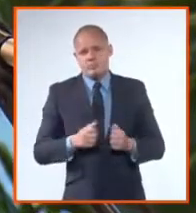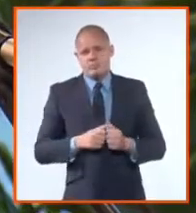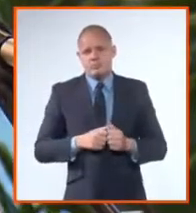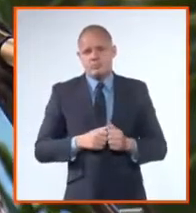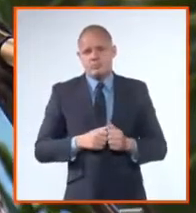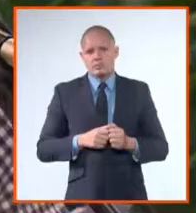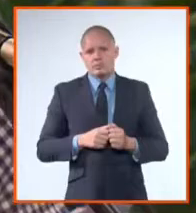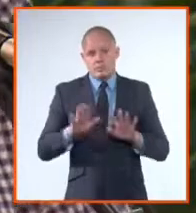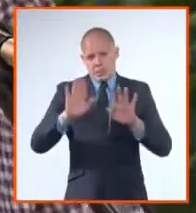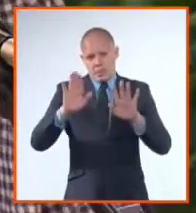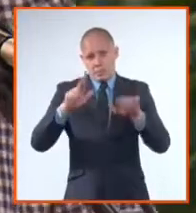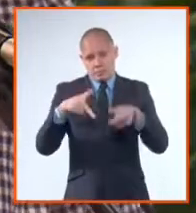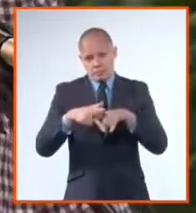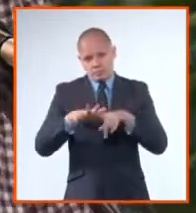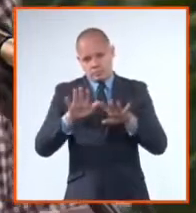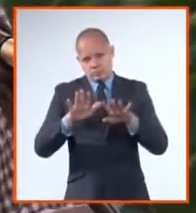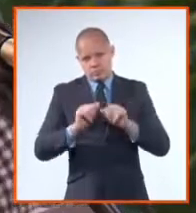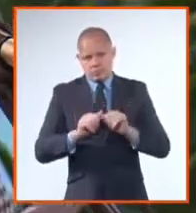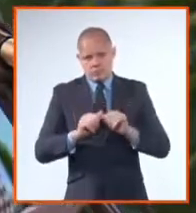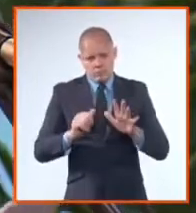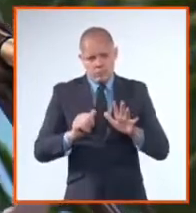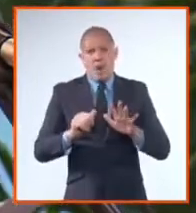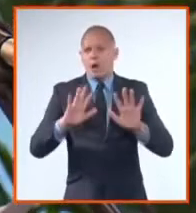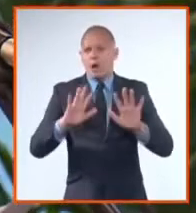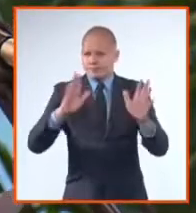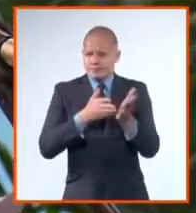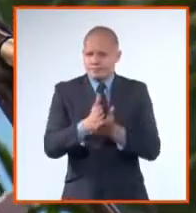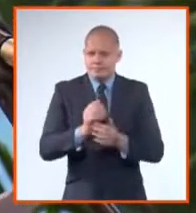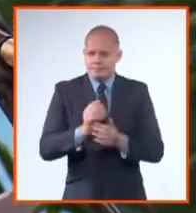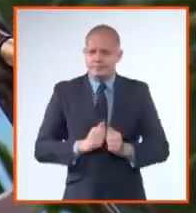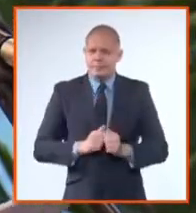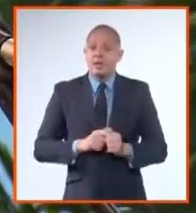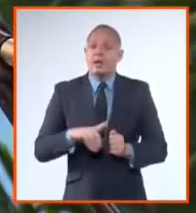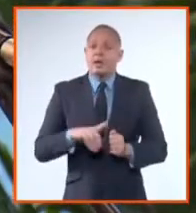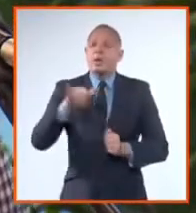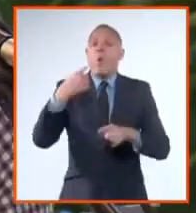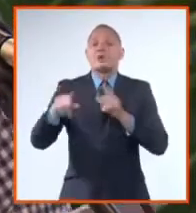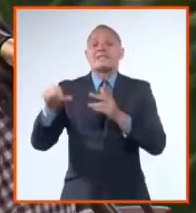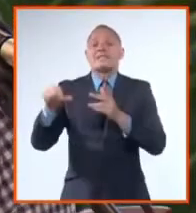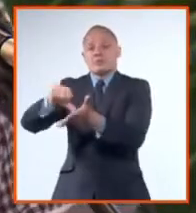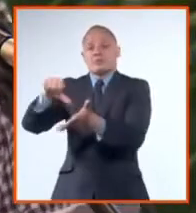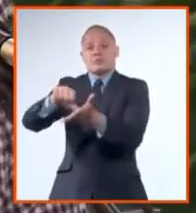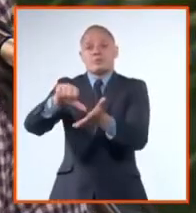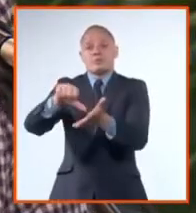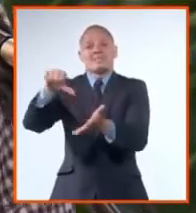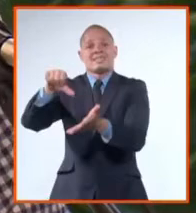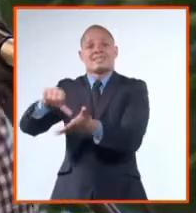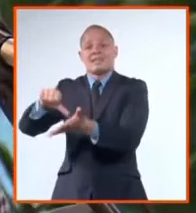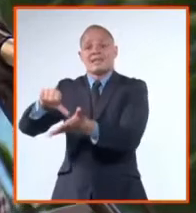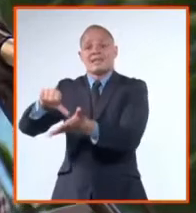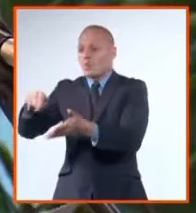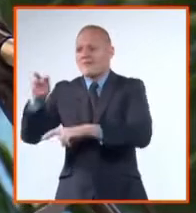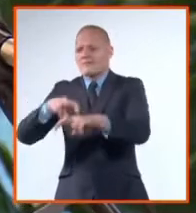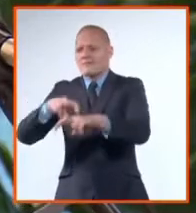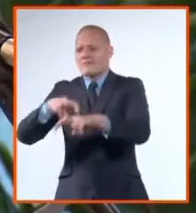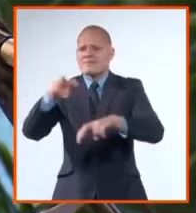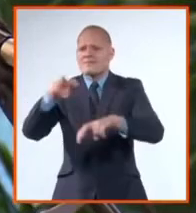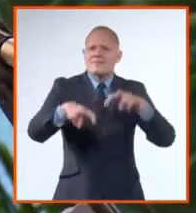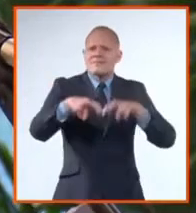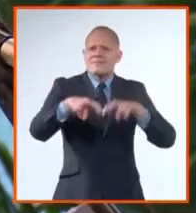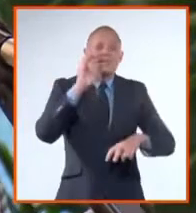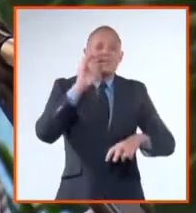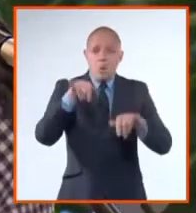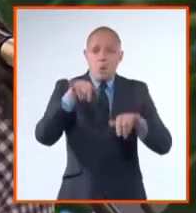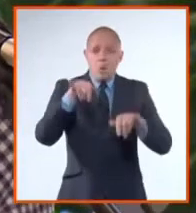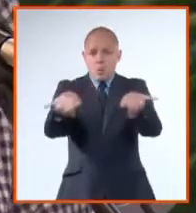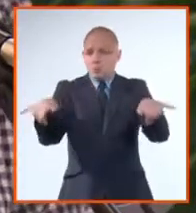ocurre, algo similar ocurre con los centros de investigaciones. No todos son iguales ni deben regirse por las mismas normas, pero